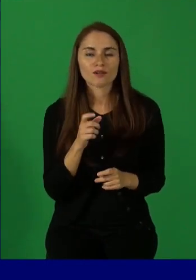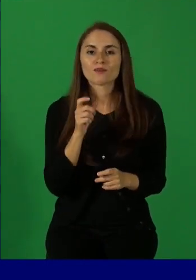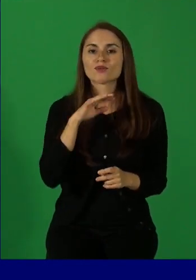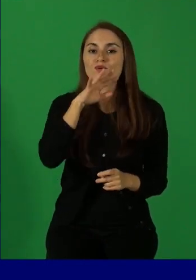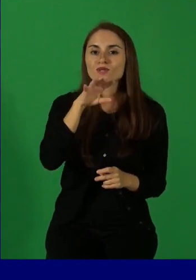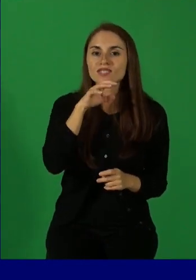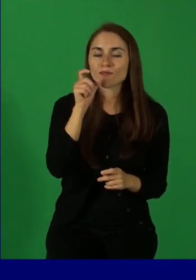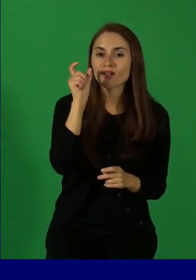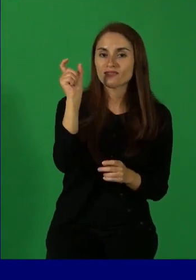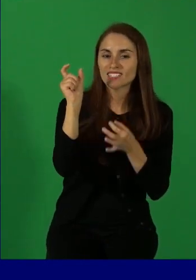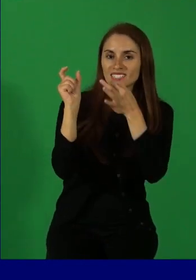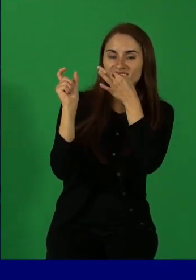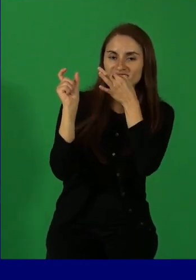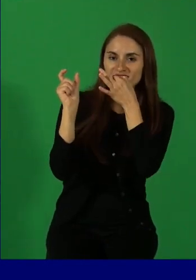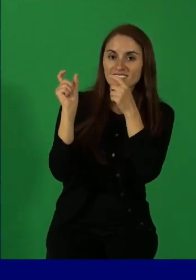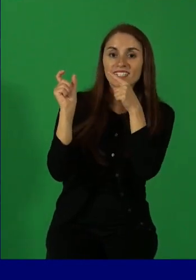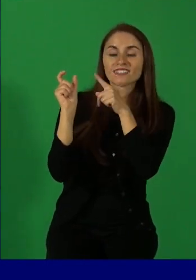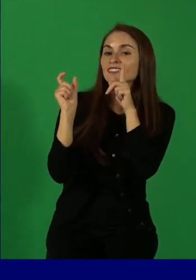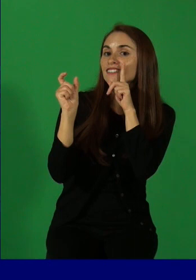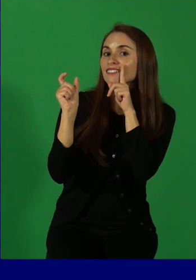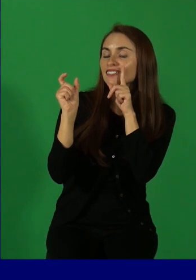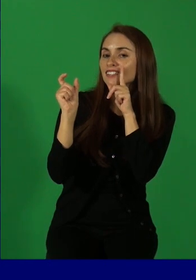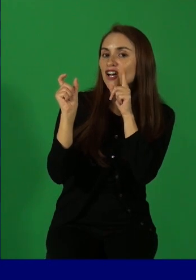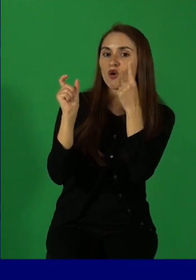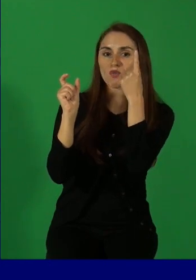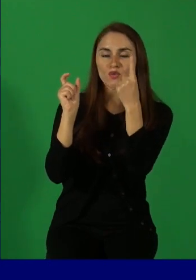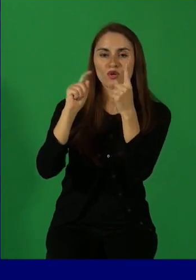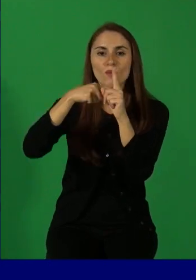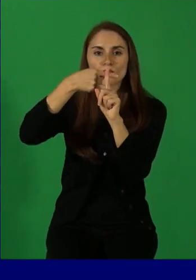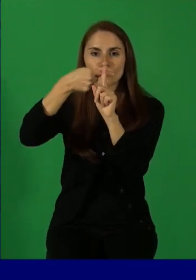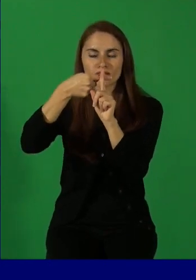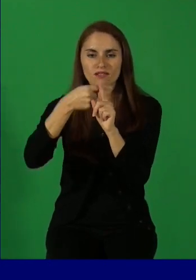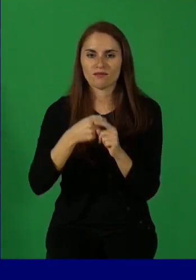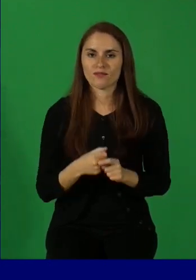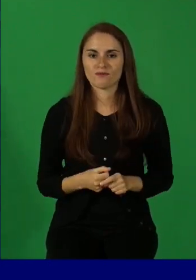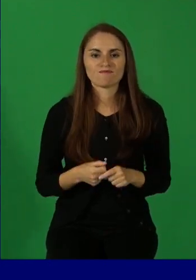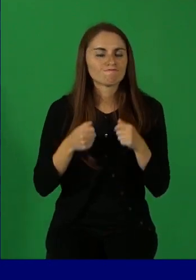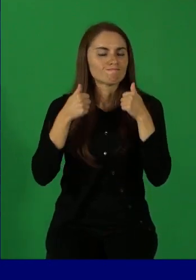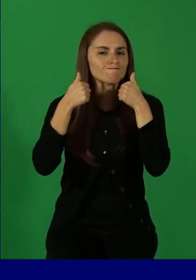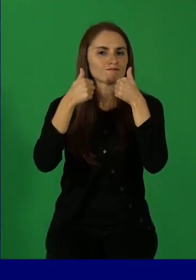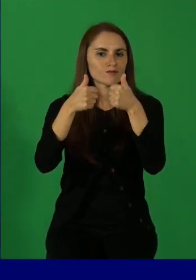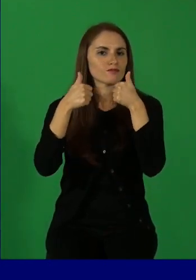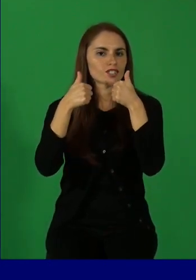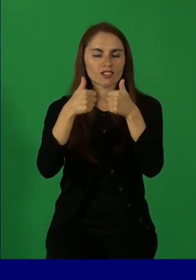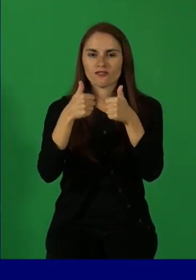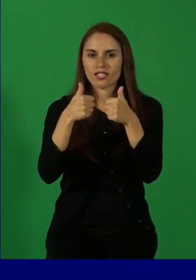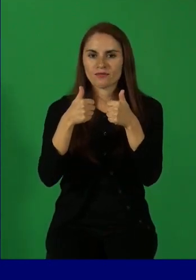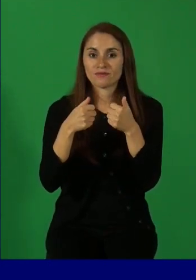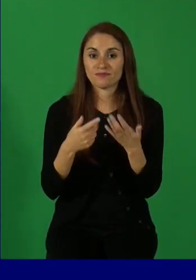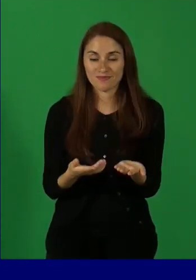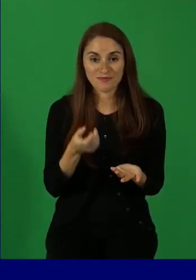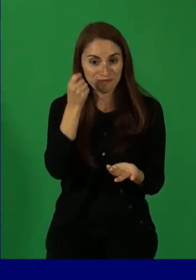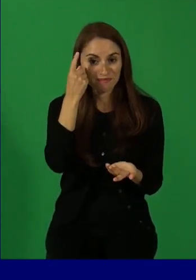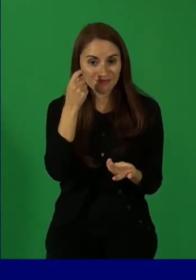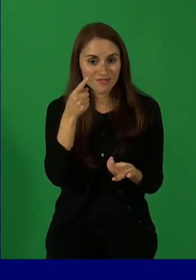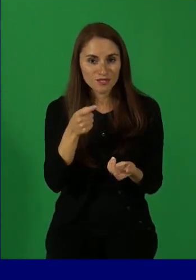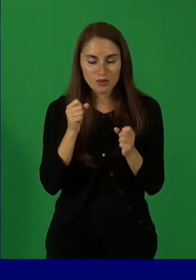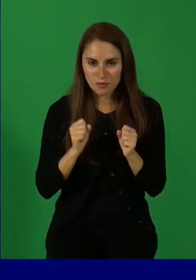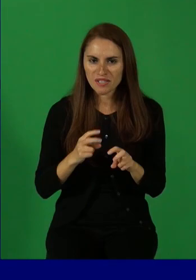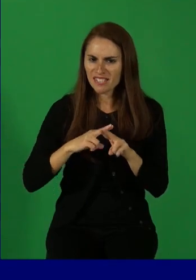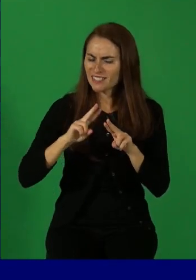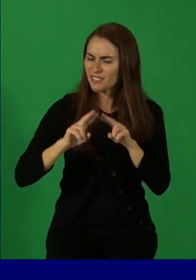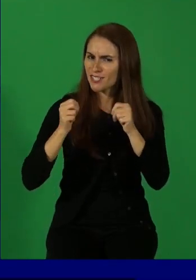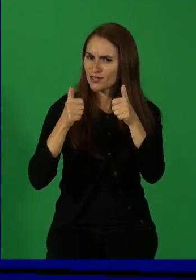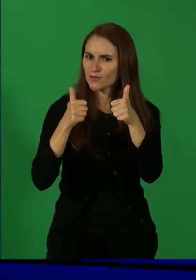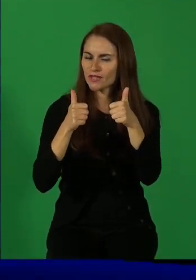usábamos la ficha verde que tenía el 1 positivo. Muy bien. ¿Te das cuenta que lo puedes hacer bien en tu